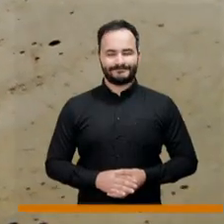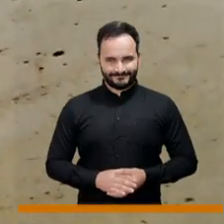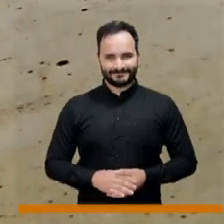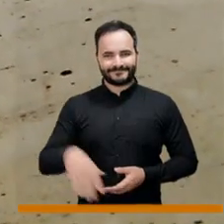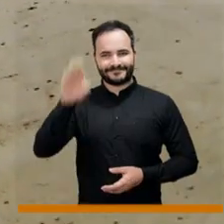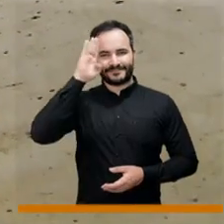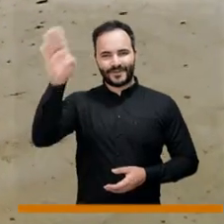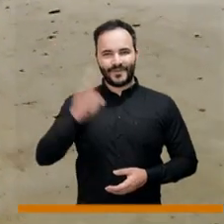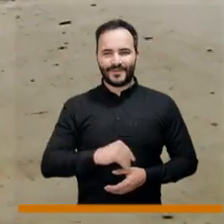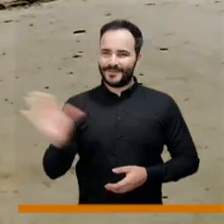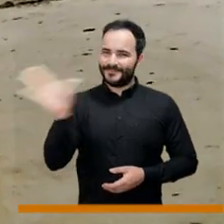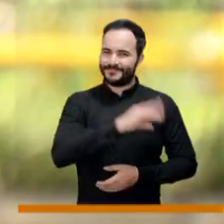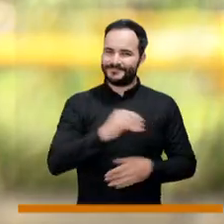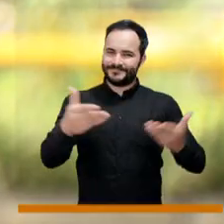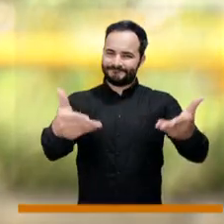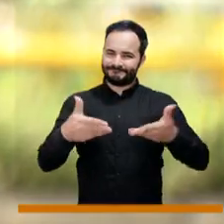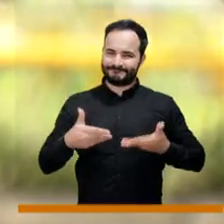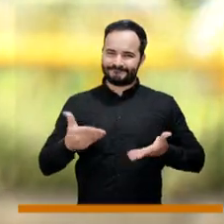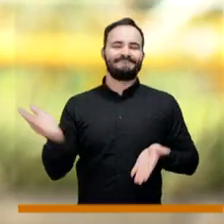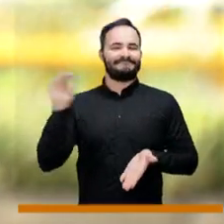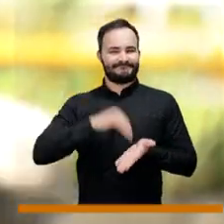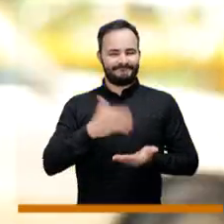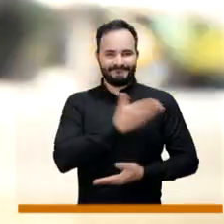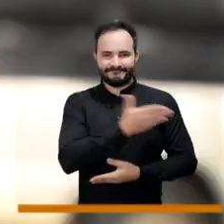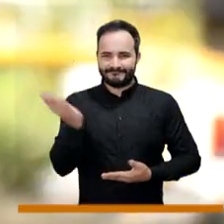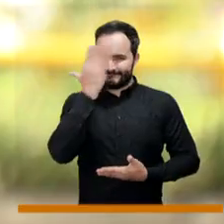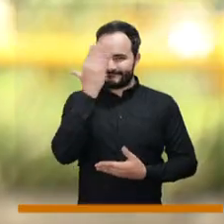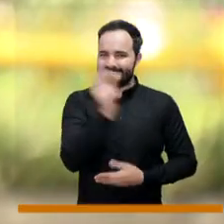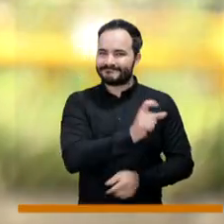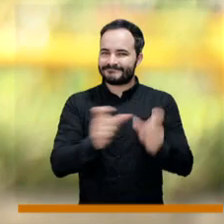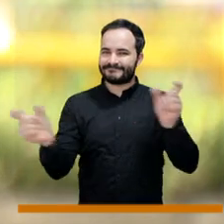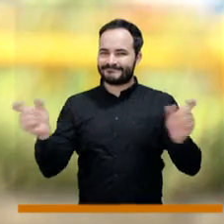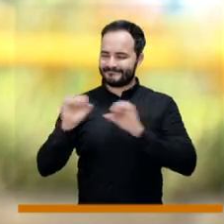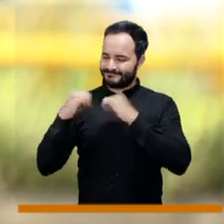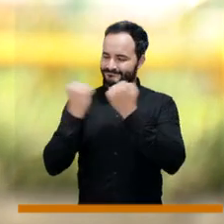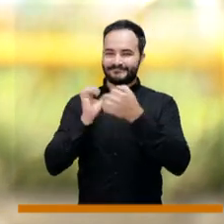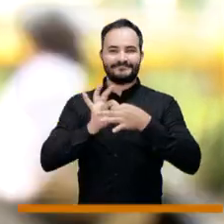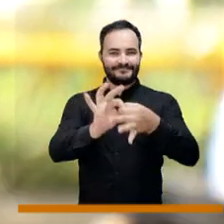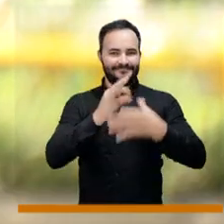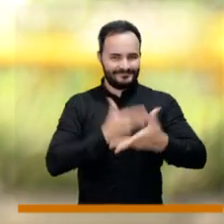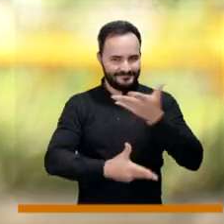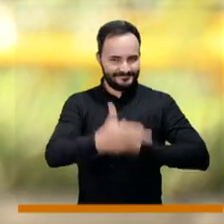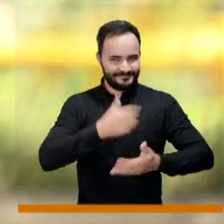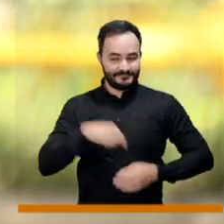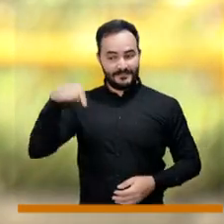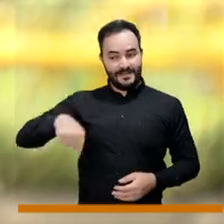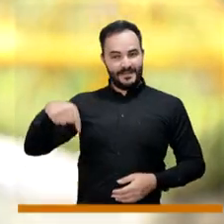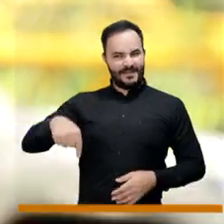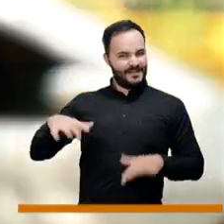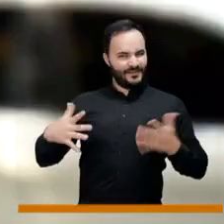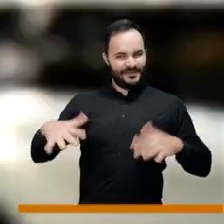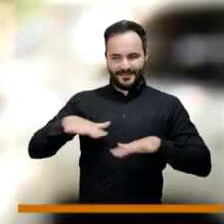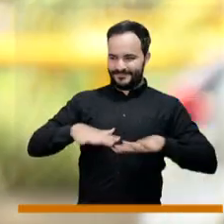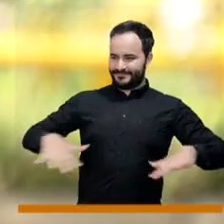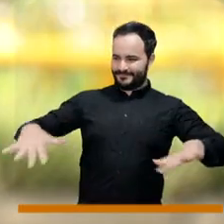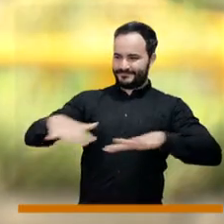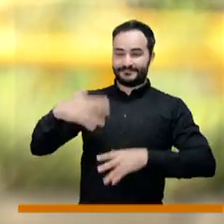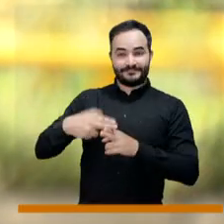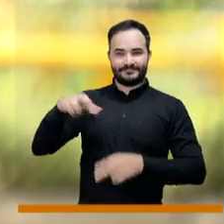Hola, bienvenidos una vez más a De Frente a la Gente. Hoy estamos desde Plaza La Libertad, un sitio que